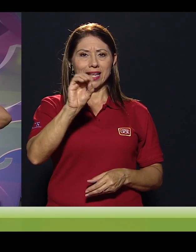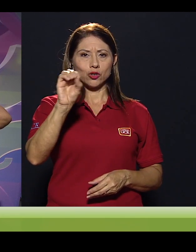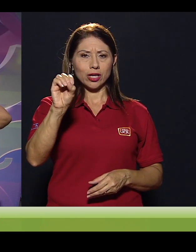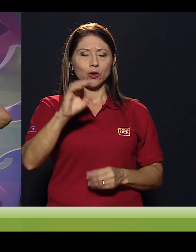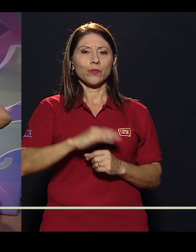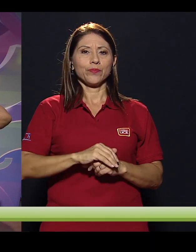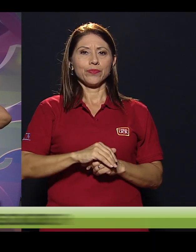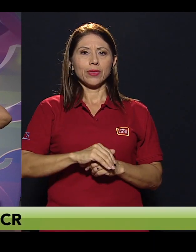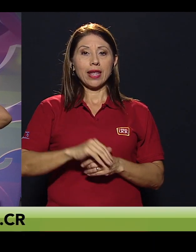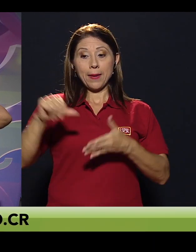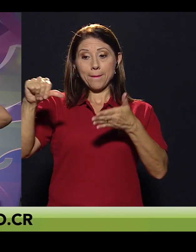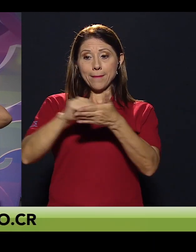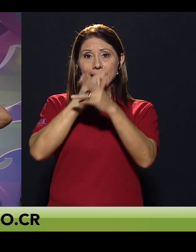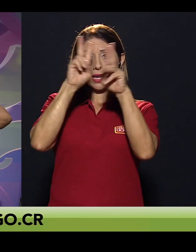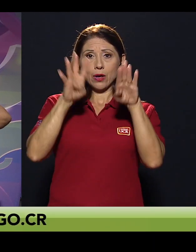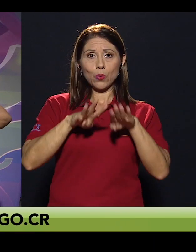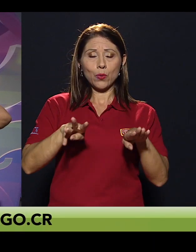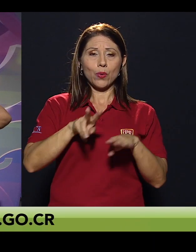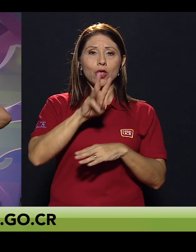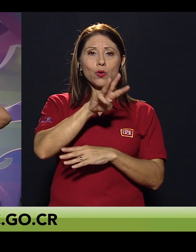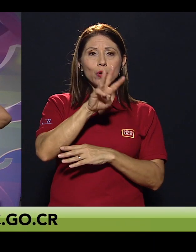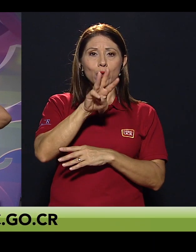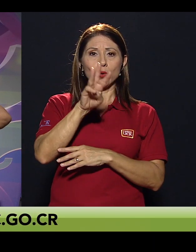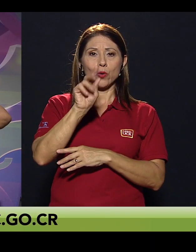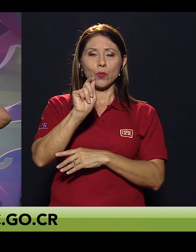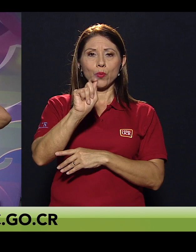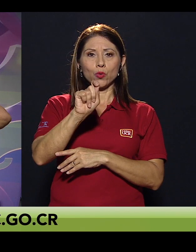2528-1900 y nuestra página